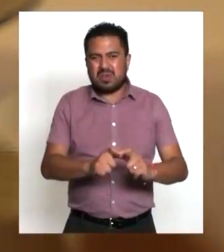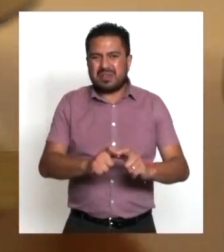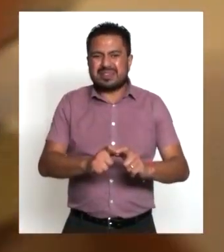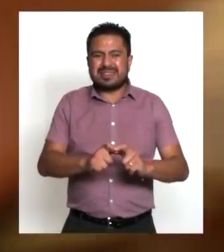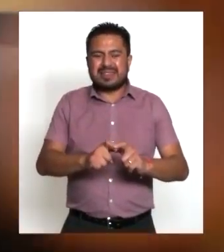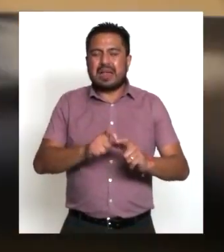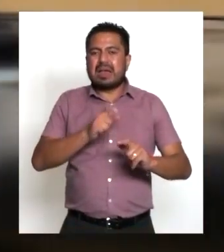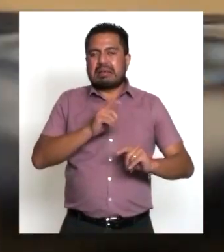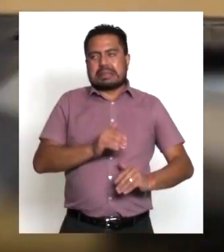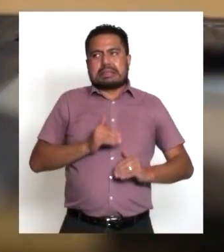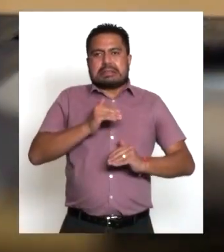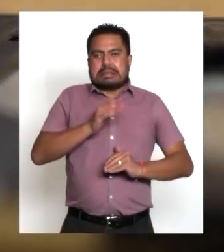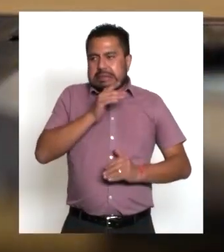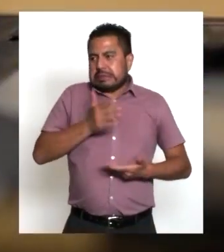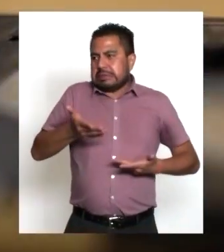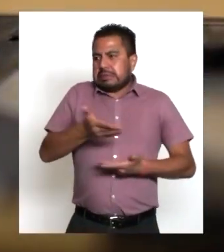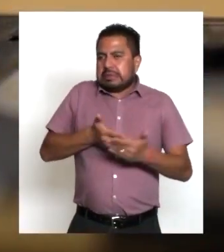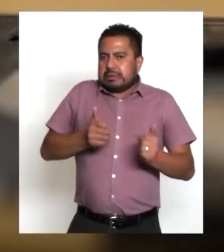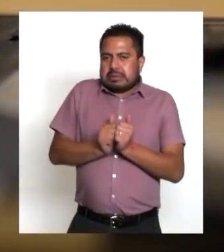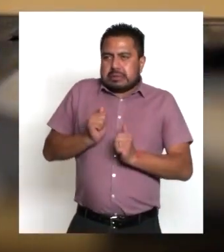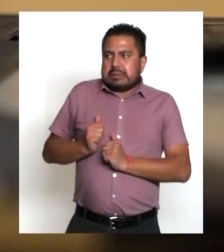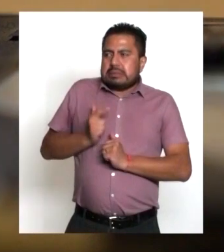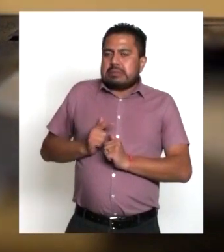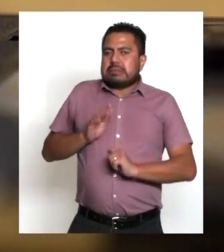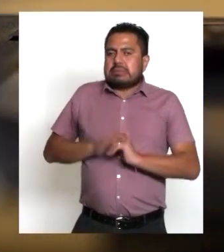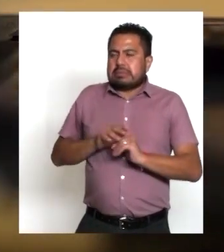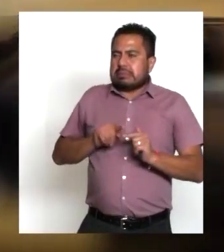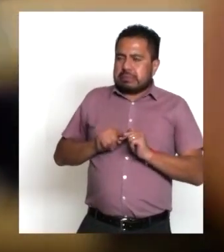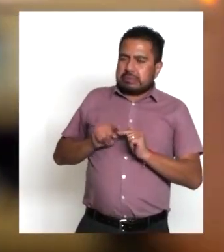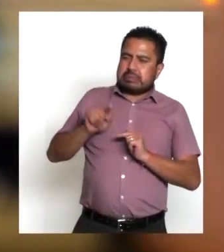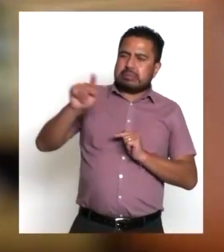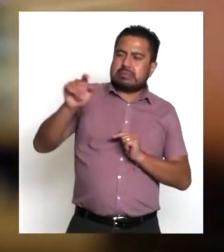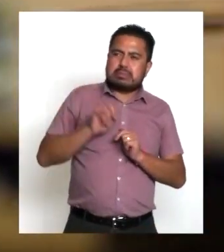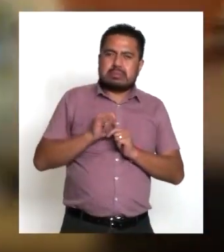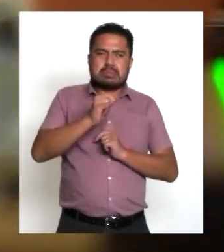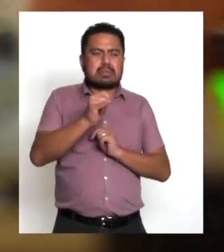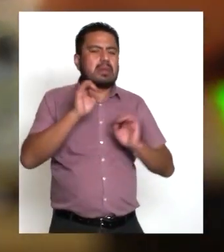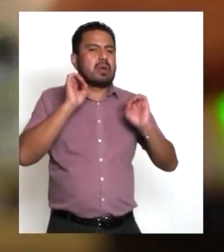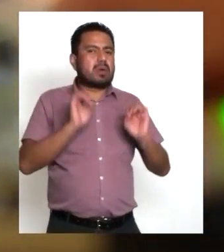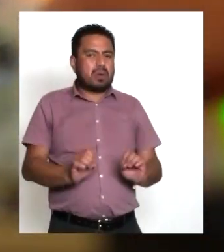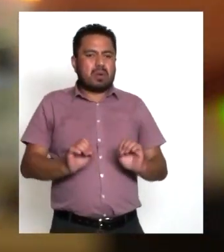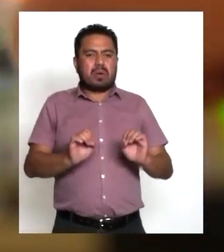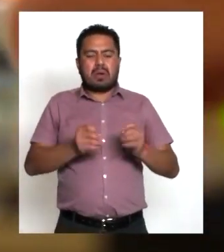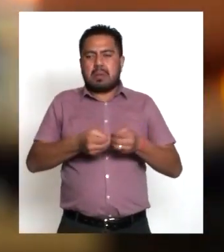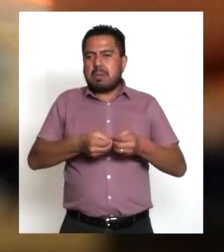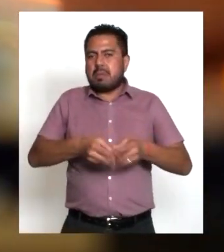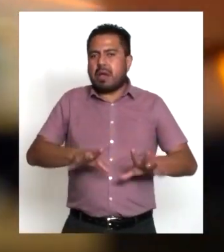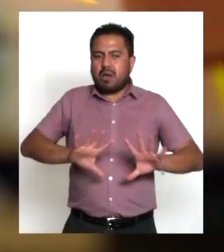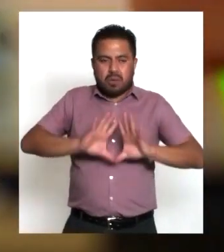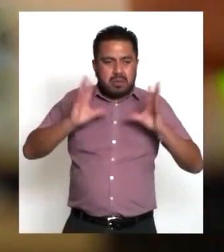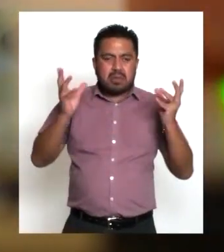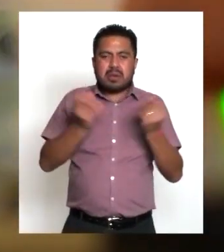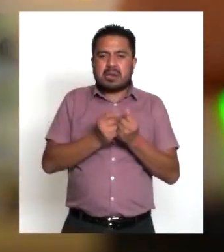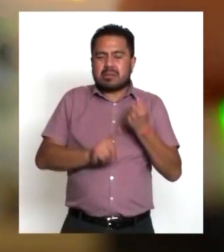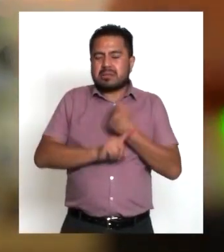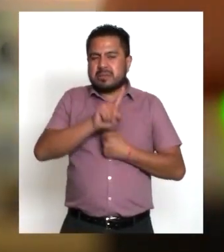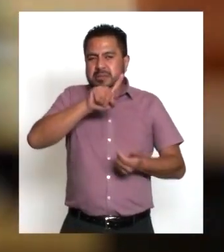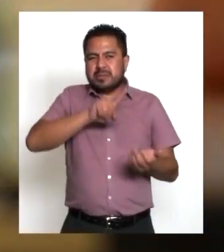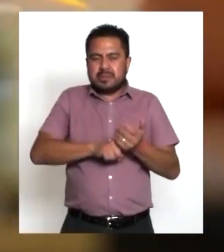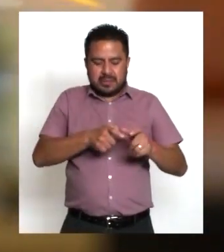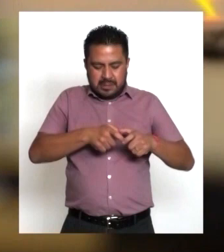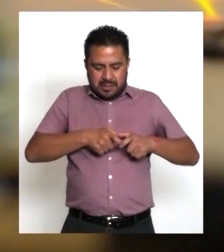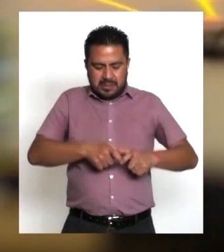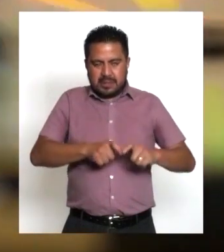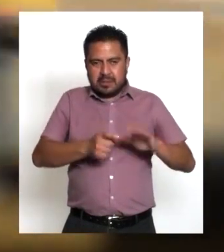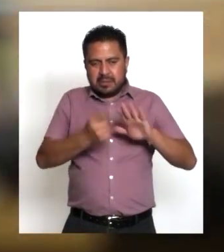CDs o drives, lo que limitaba compartirla con alguien que estuviera muy lejos o, en los peores casos, se perdía todo si se dañaba